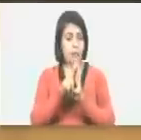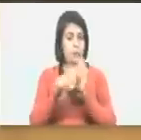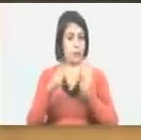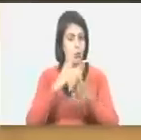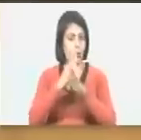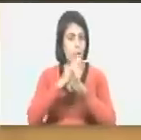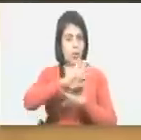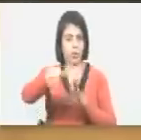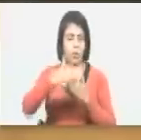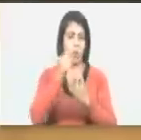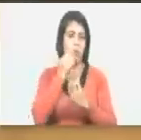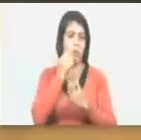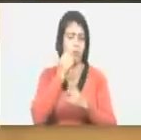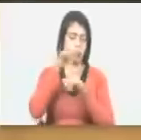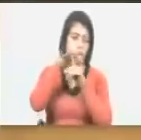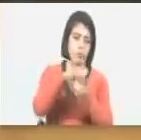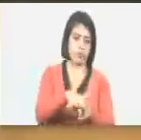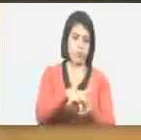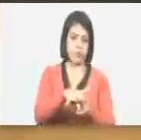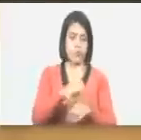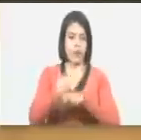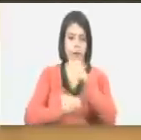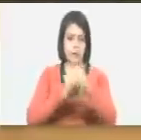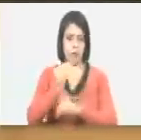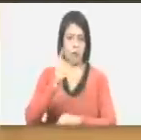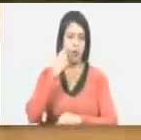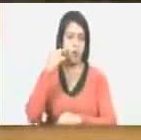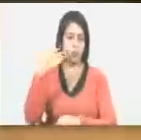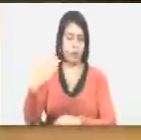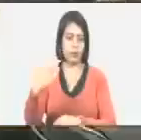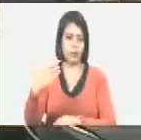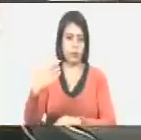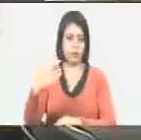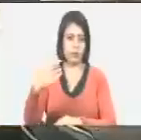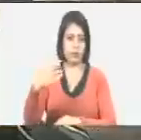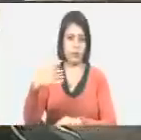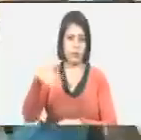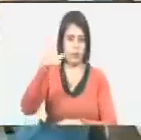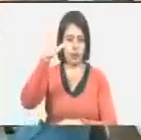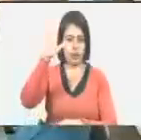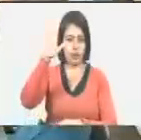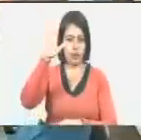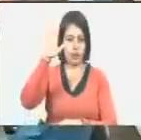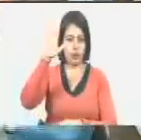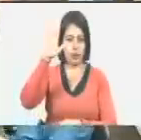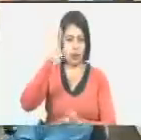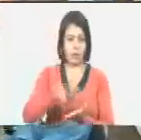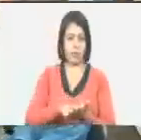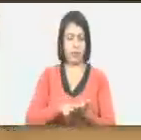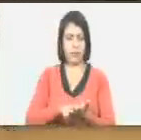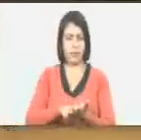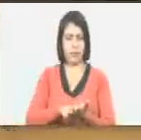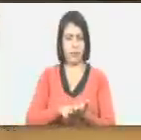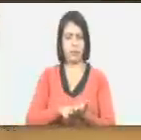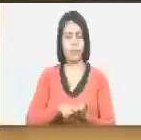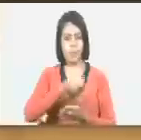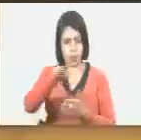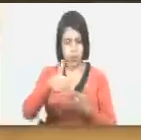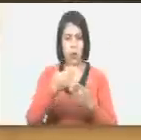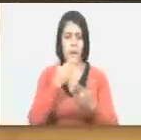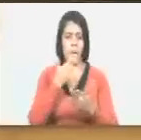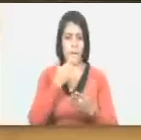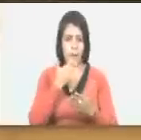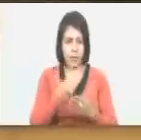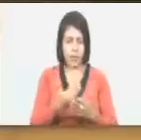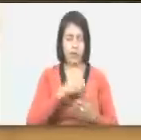Orgánica contra todo tipo de discriminación, si no se manifestaron con la señal de costumbre, queda aprobado. Se otorga entonces